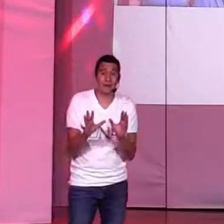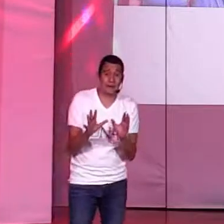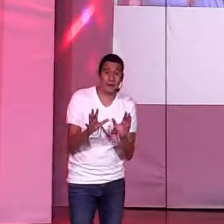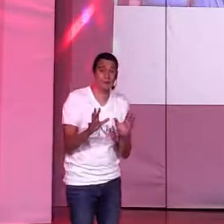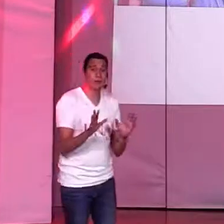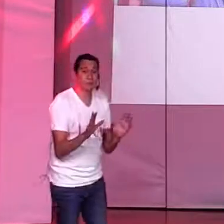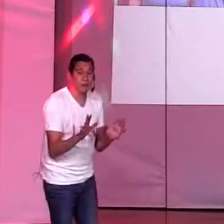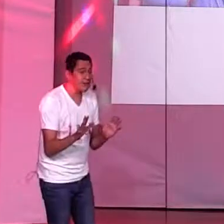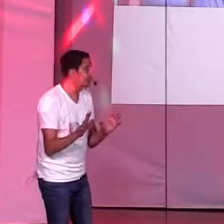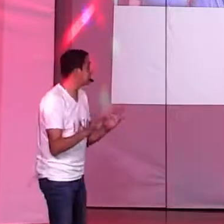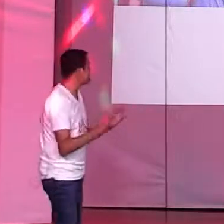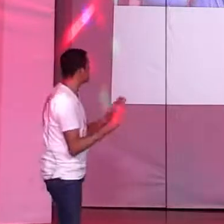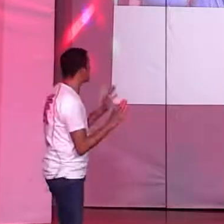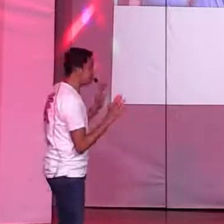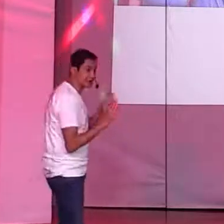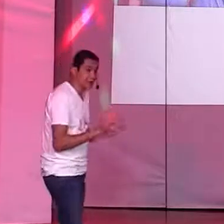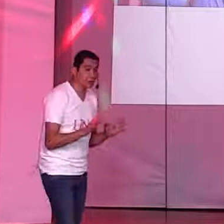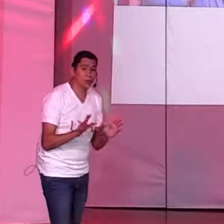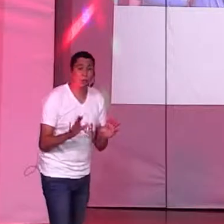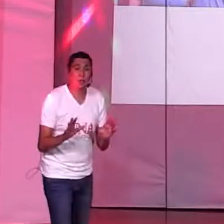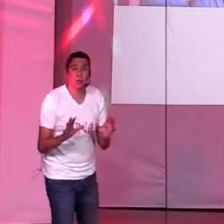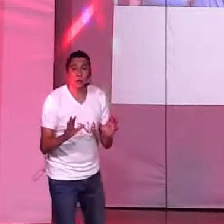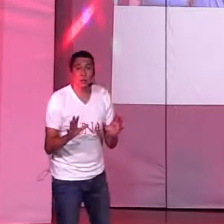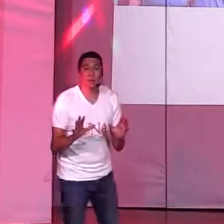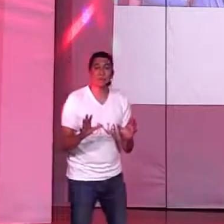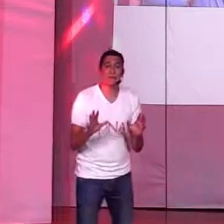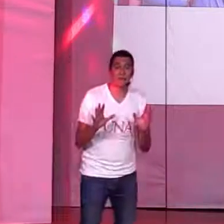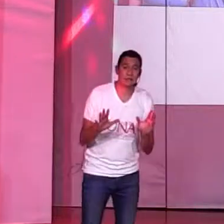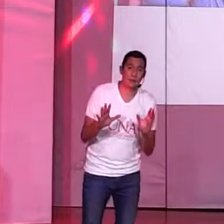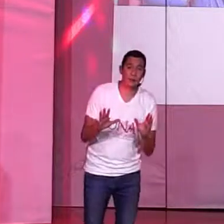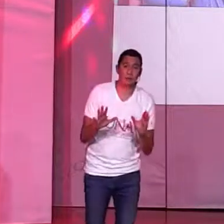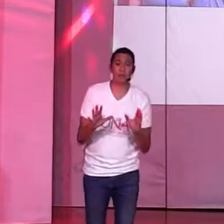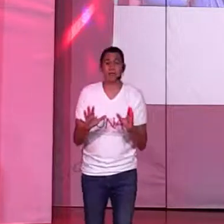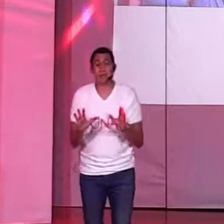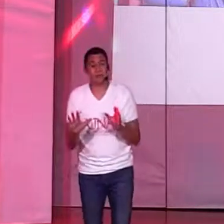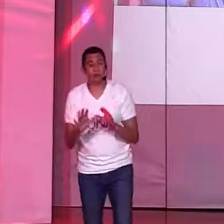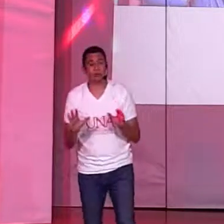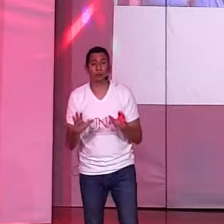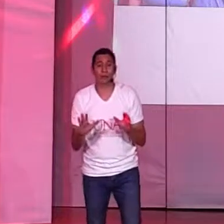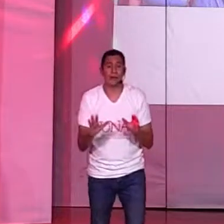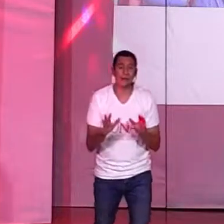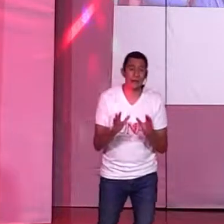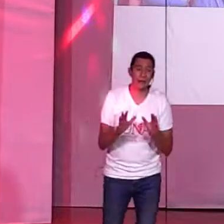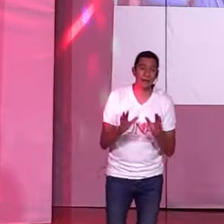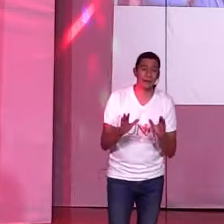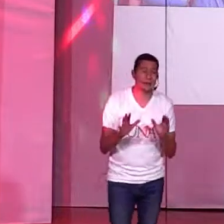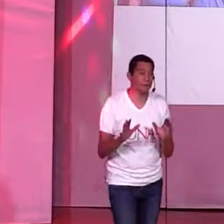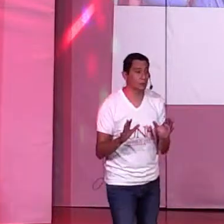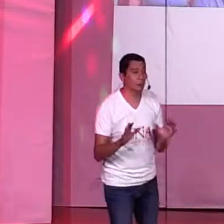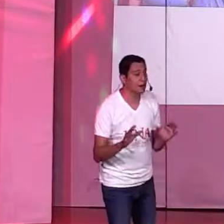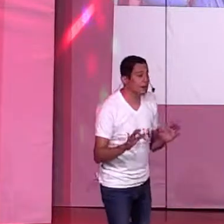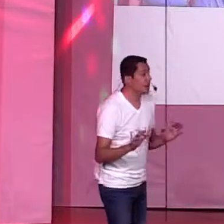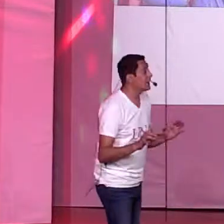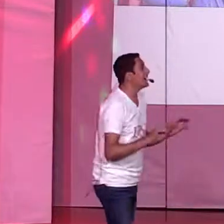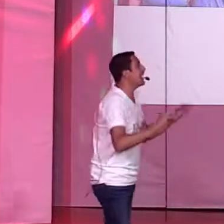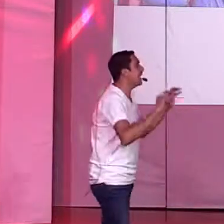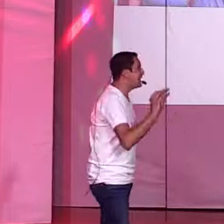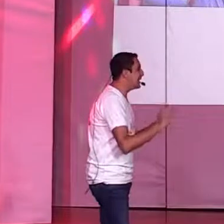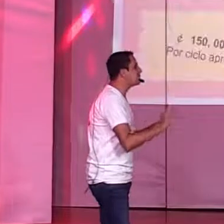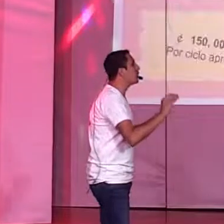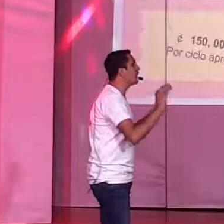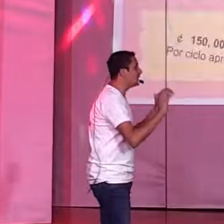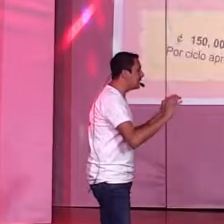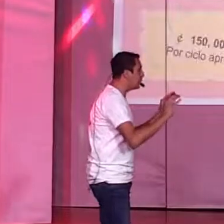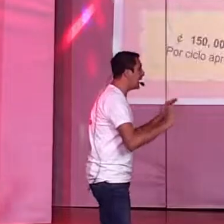a ver si me indican, ¿verdad? Si estamos proyectando. Si podemos ponerla si, atrás. Si se puede proyectar, si no, nosotros la decimos, ¿verdad? Sí.